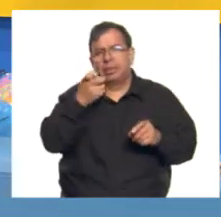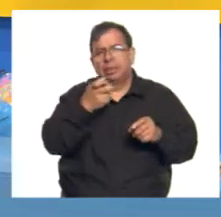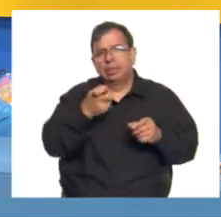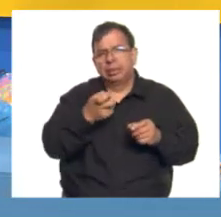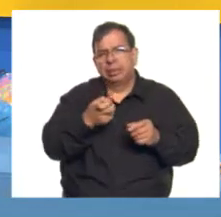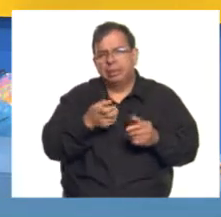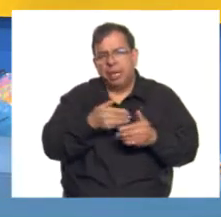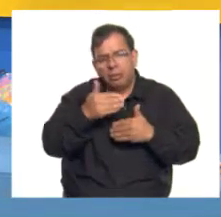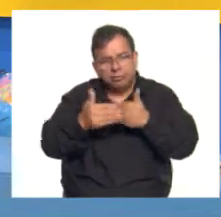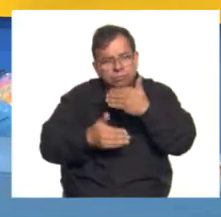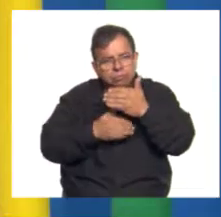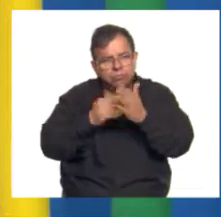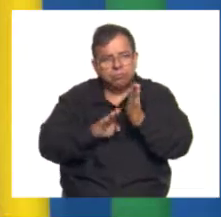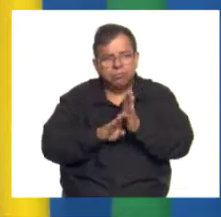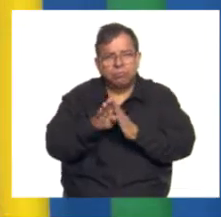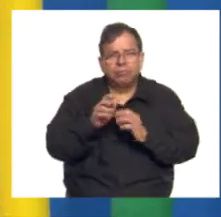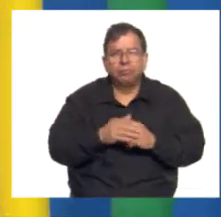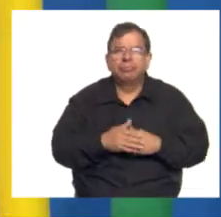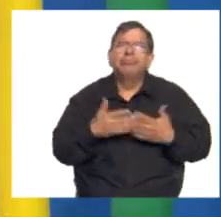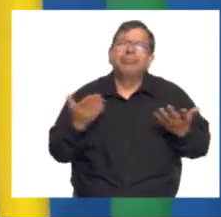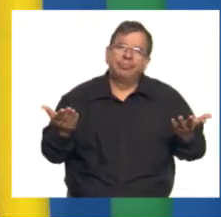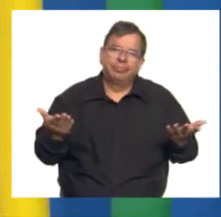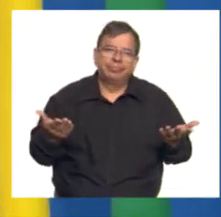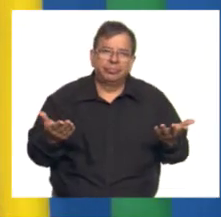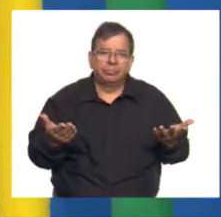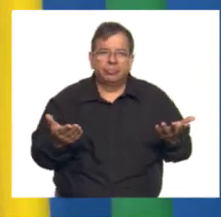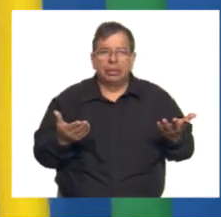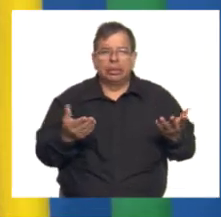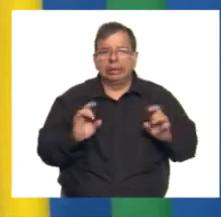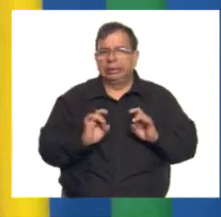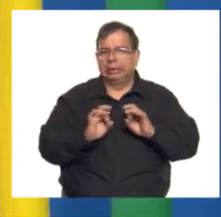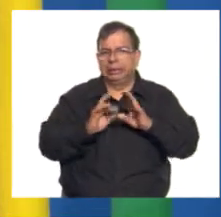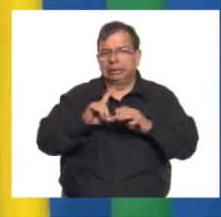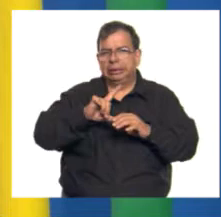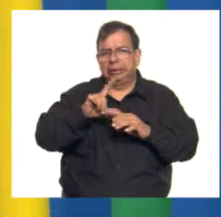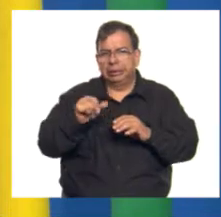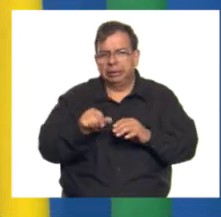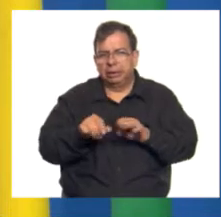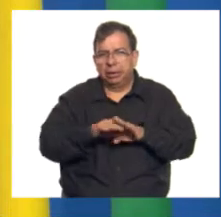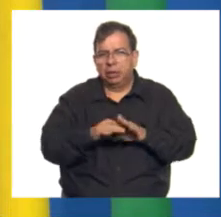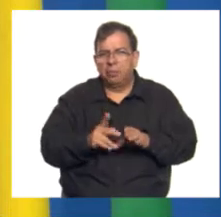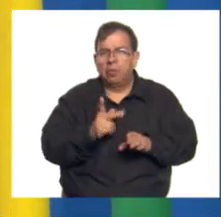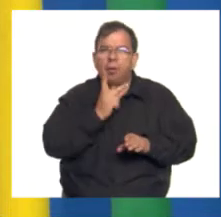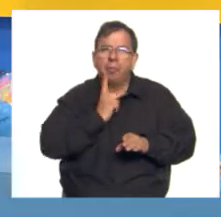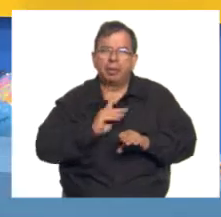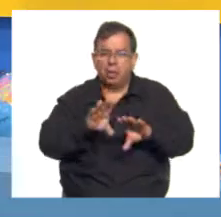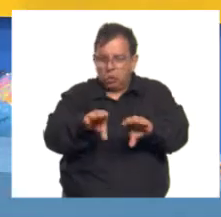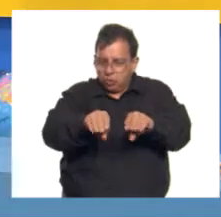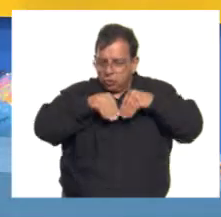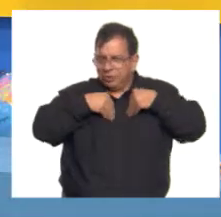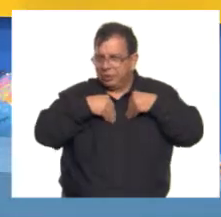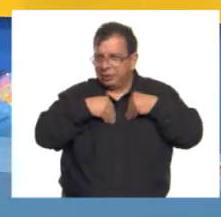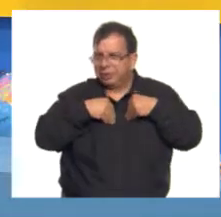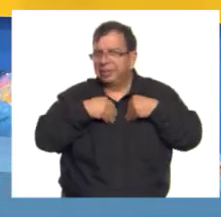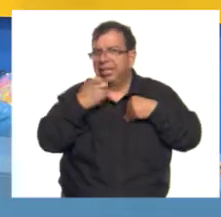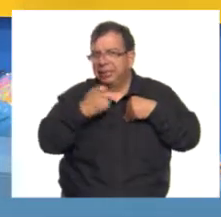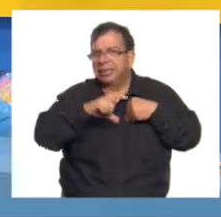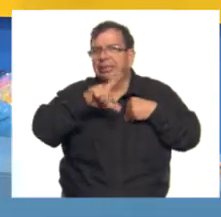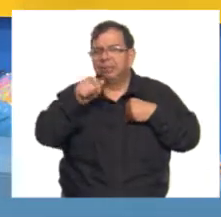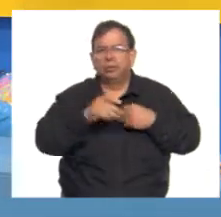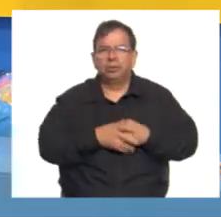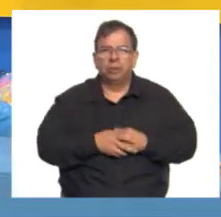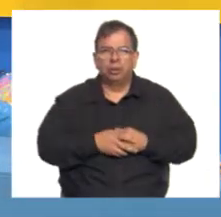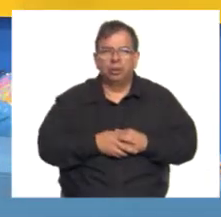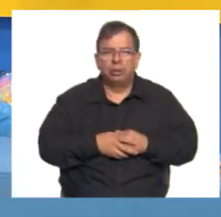fomentara el progreso. Claro que sí, como lo que sucedió después de la expropiación petrolera. Precisamente, Jenny. Al